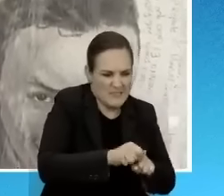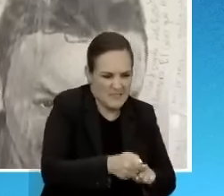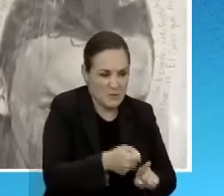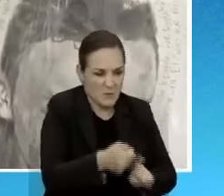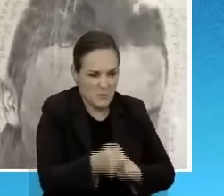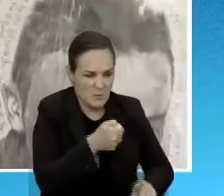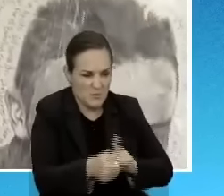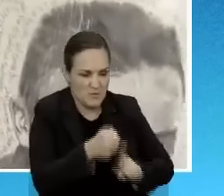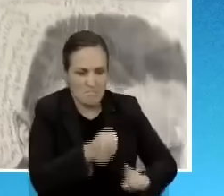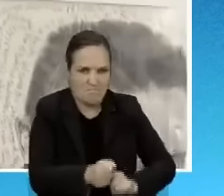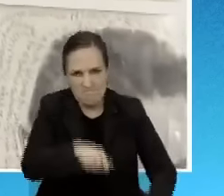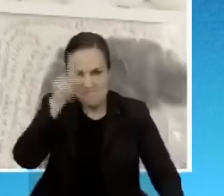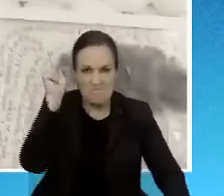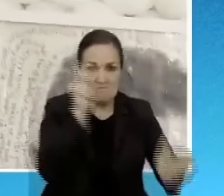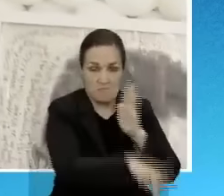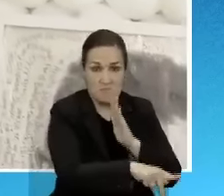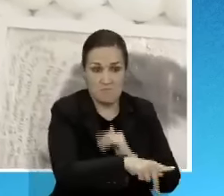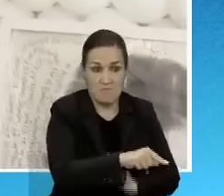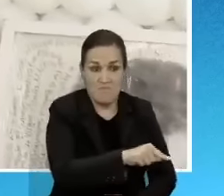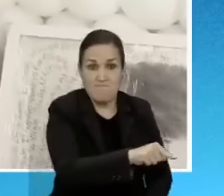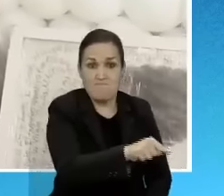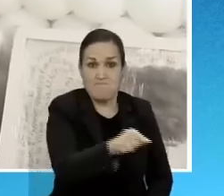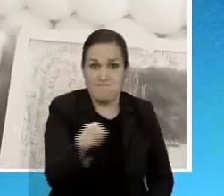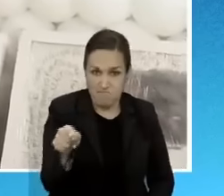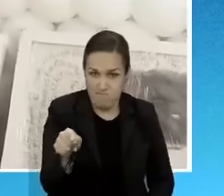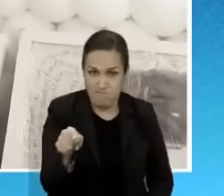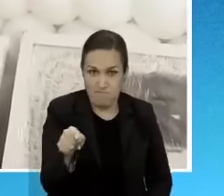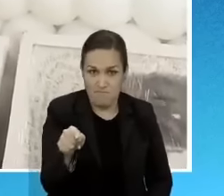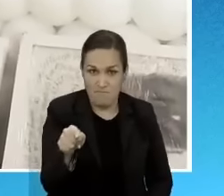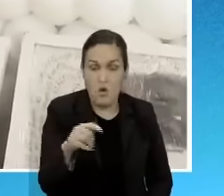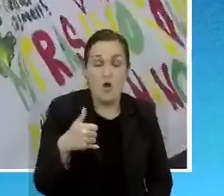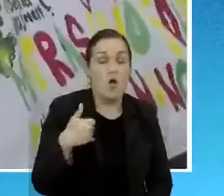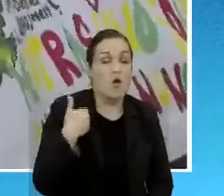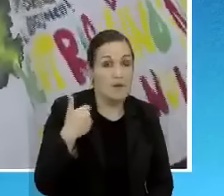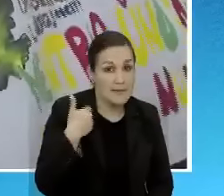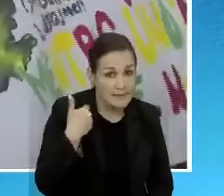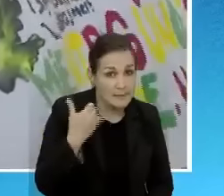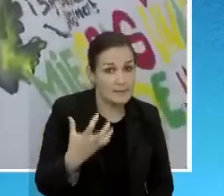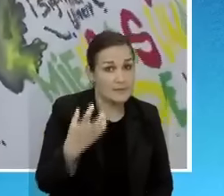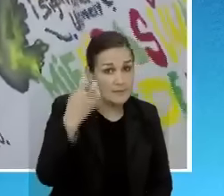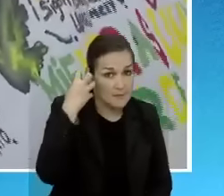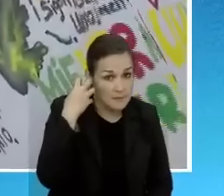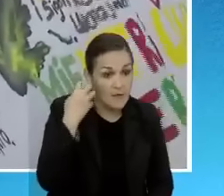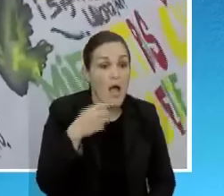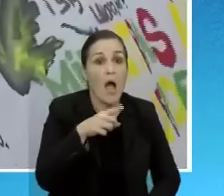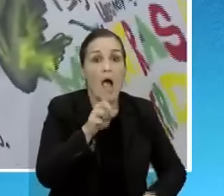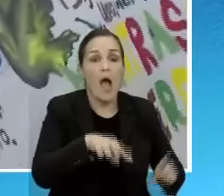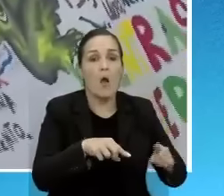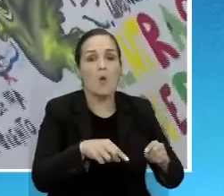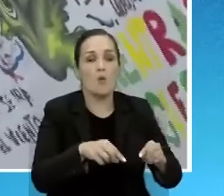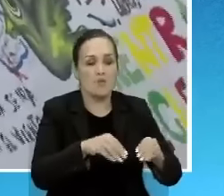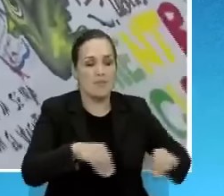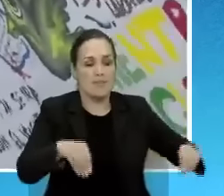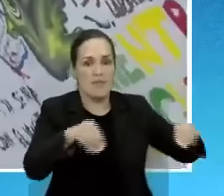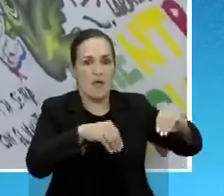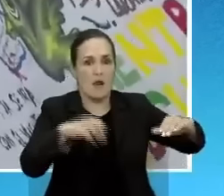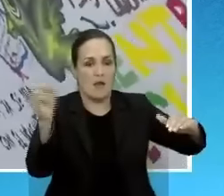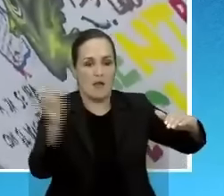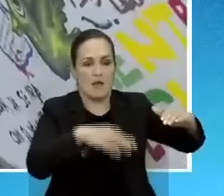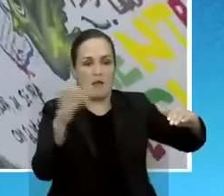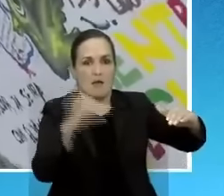posteriormente se les asesinó algunos fueron eh enterrados en eh